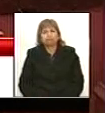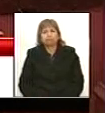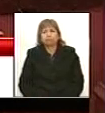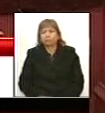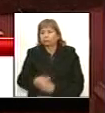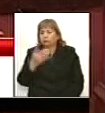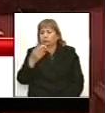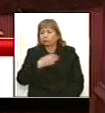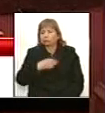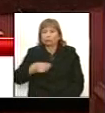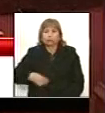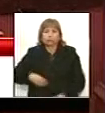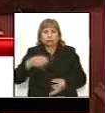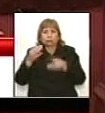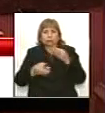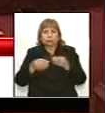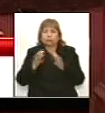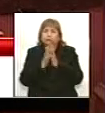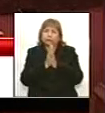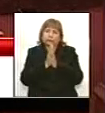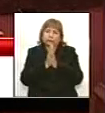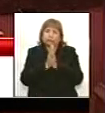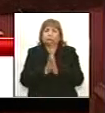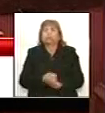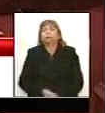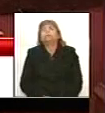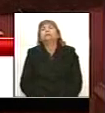señor ministro de Justicia, por favor,